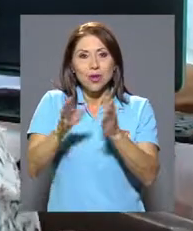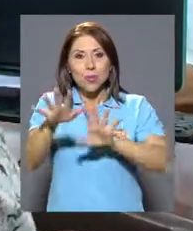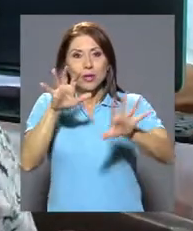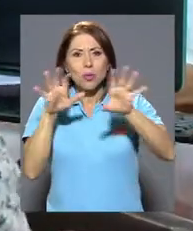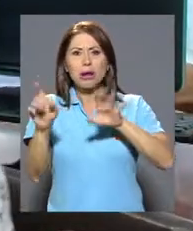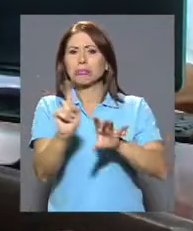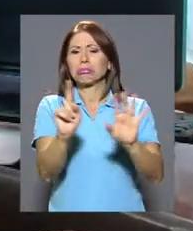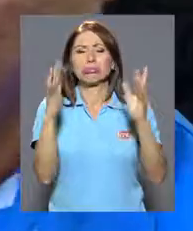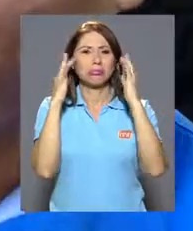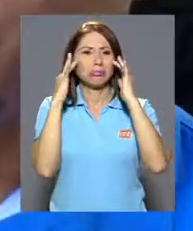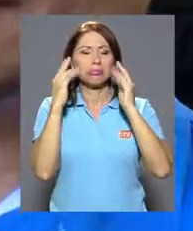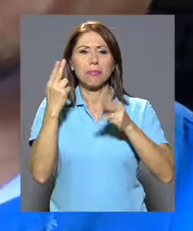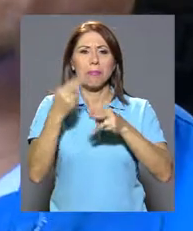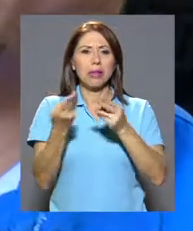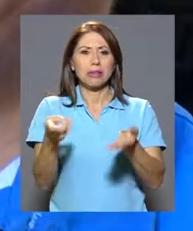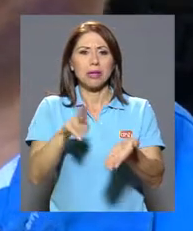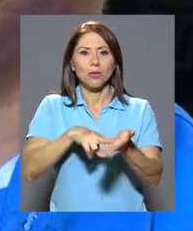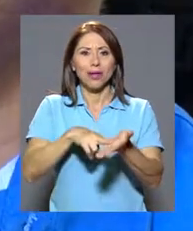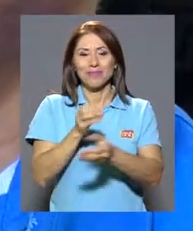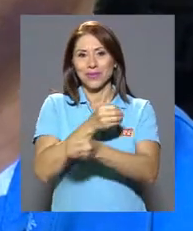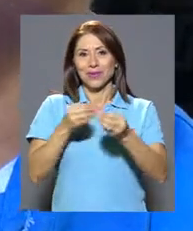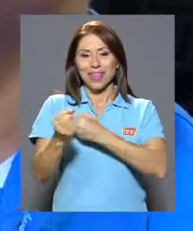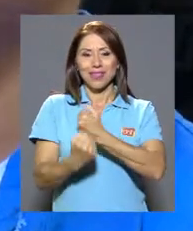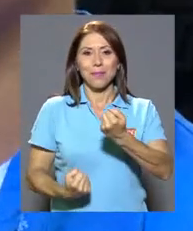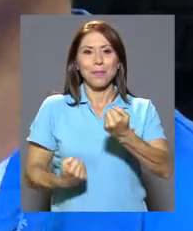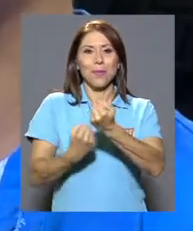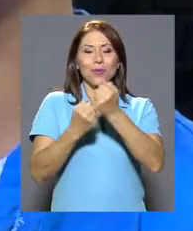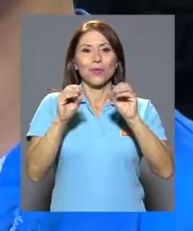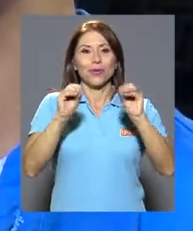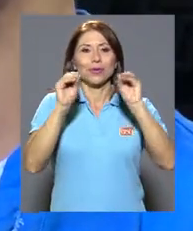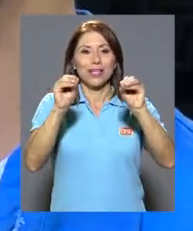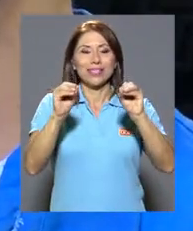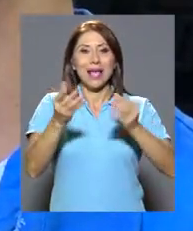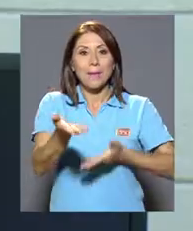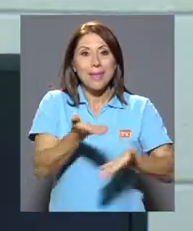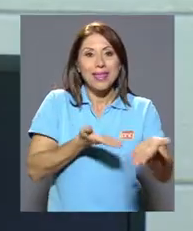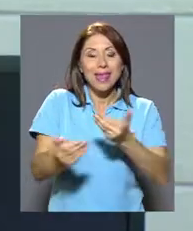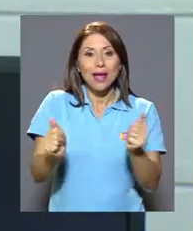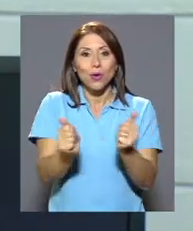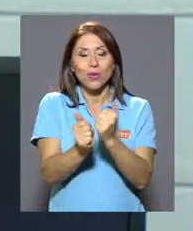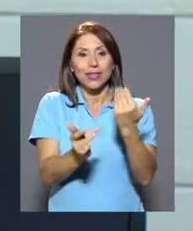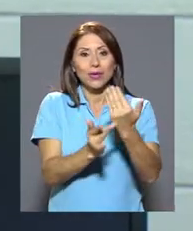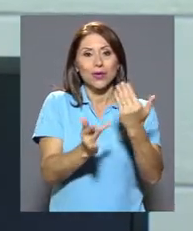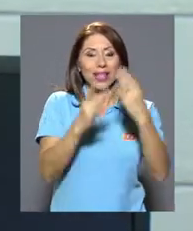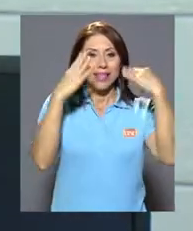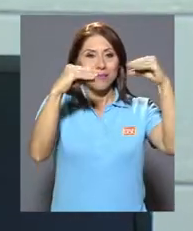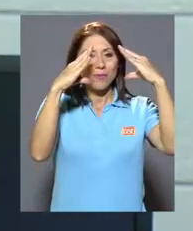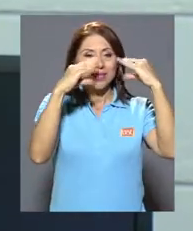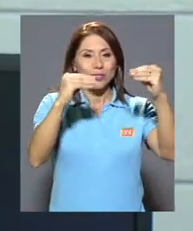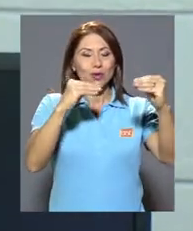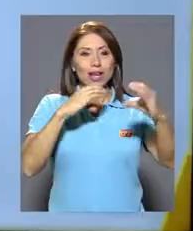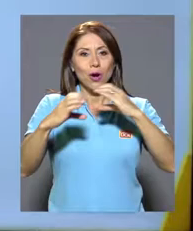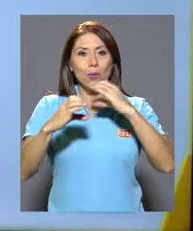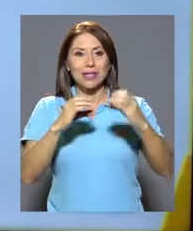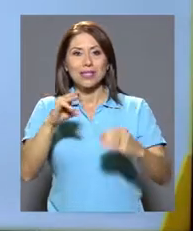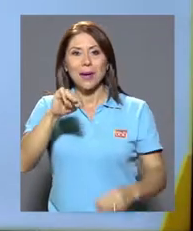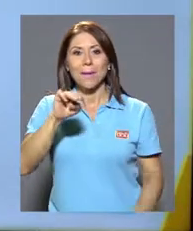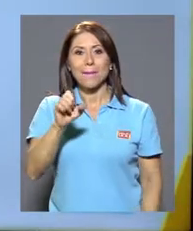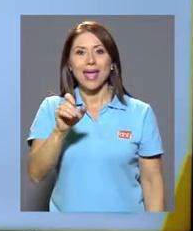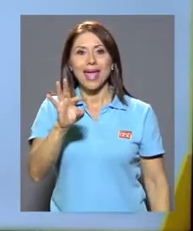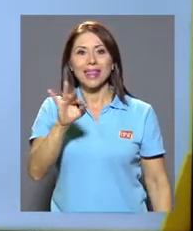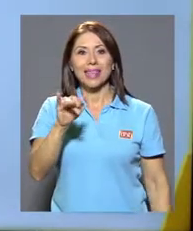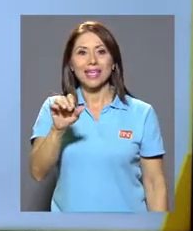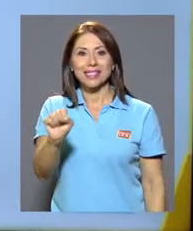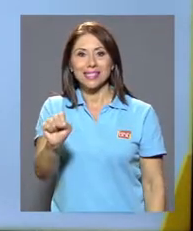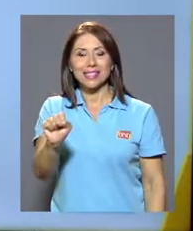la matrícula. La Unidad de Apoyo a la Docencia Mediada con Tecnologías de la Información y la Comunicación METICS facilita este